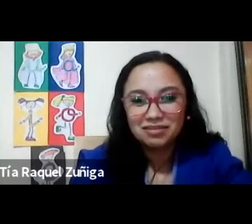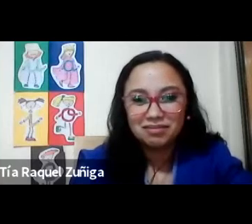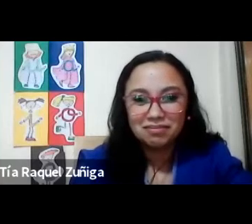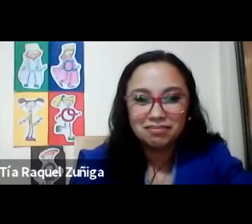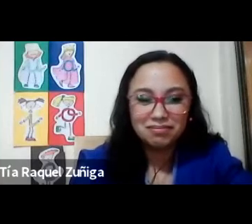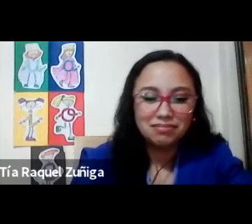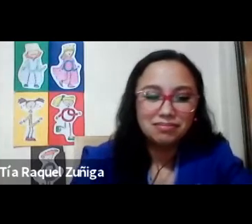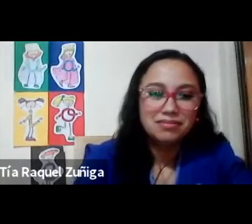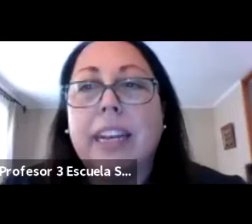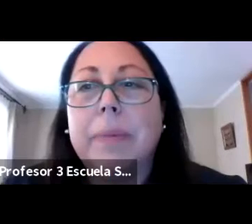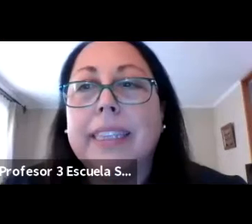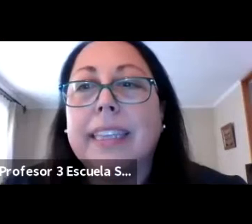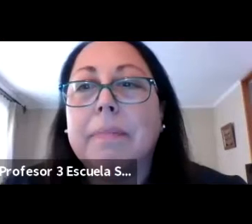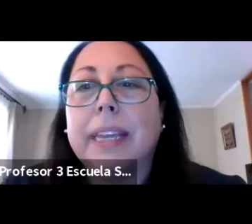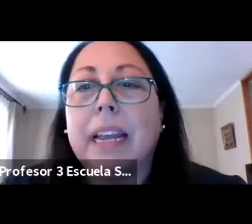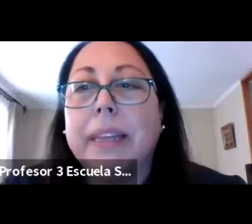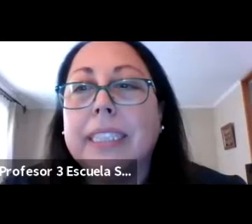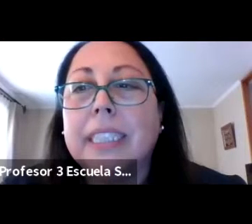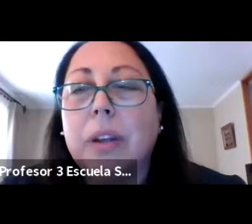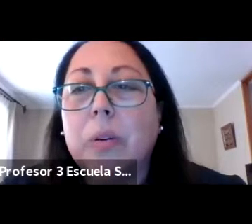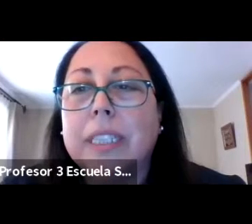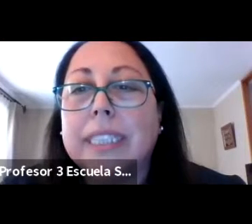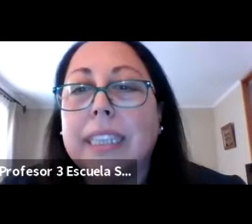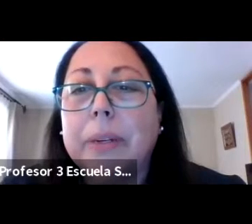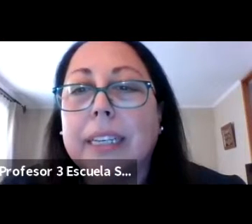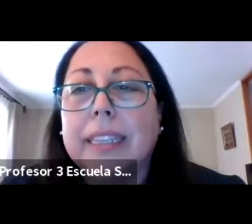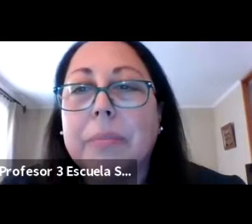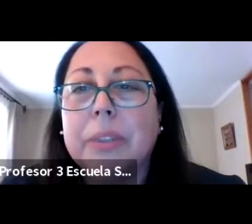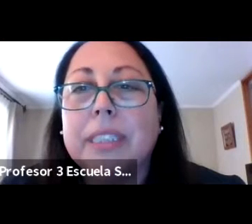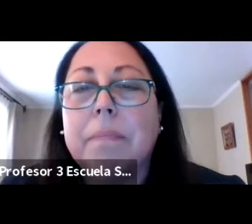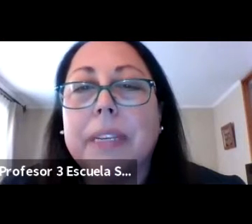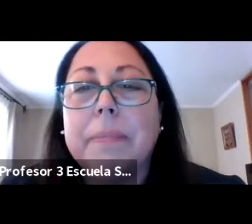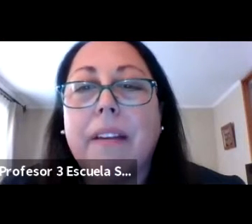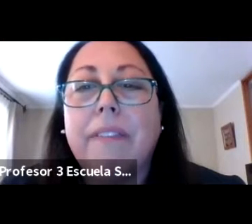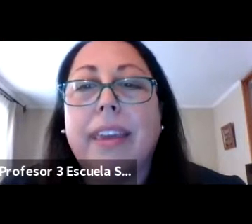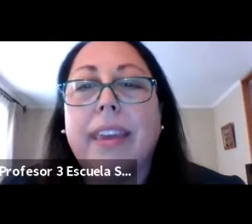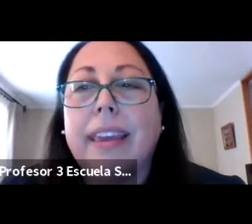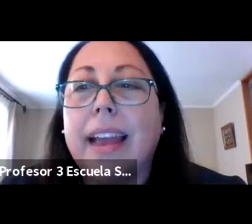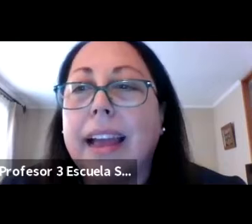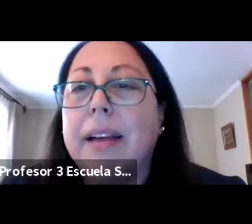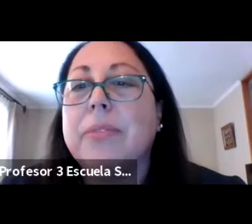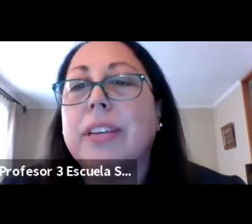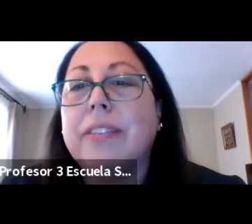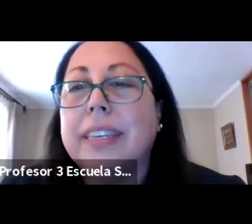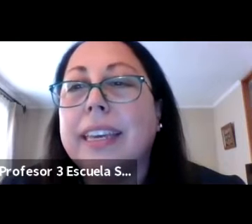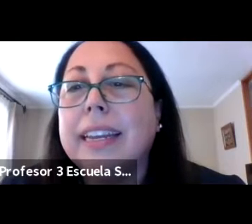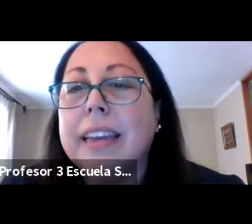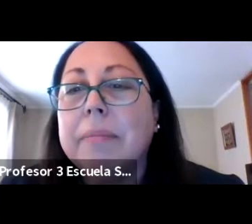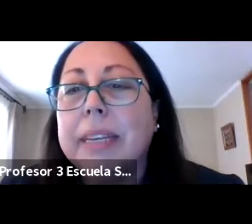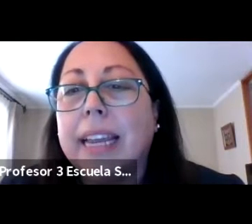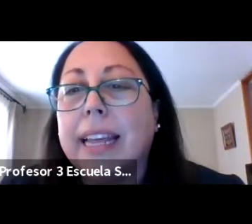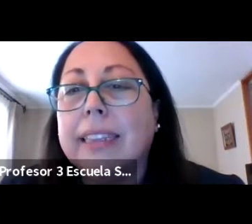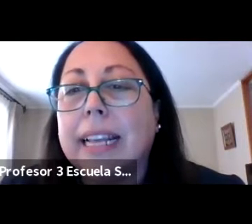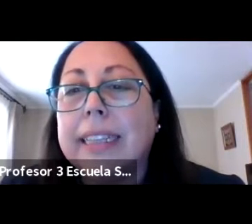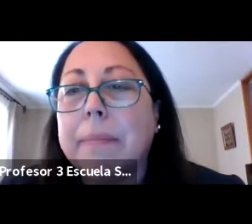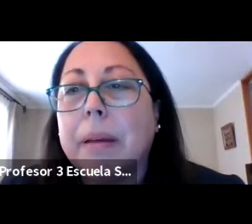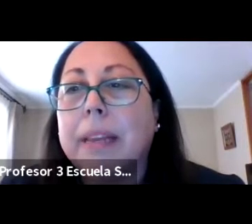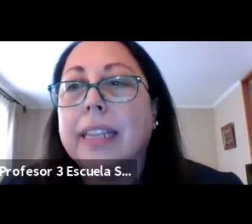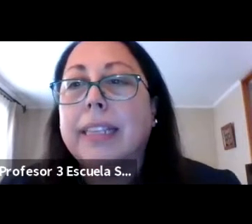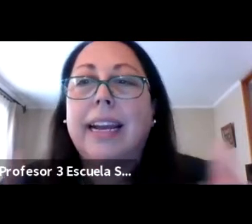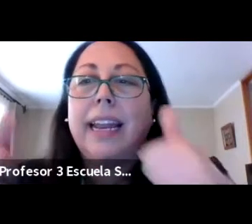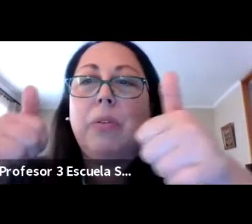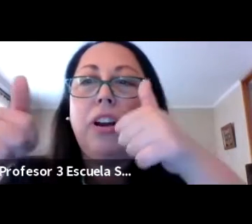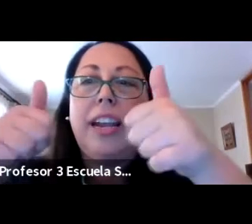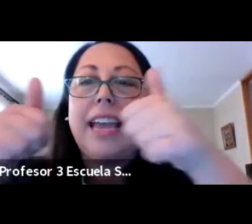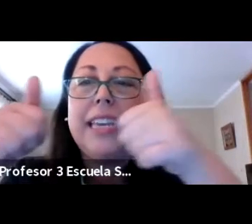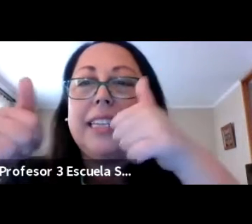Sale el sol, de repente también aparecen unas nubecitas porque estamos en primavera. Muy bien. Mira, ahí la tía